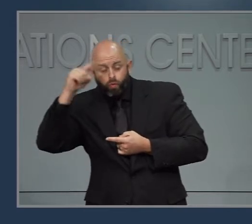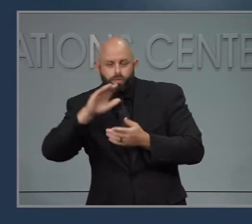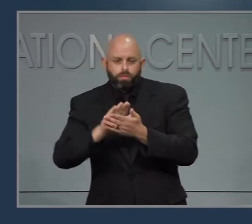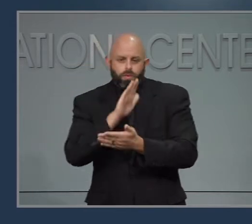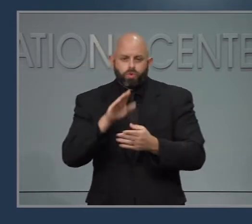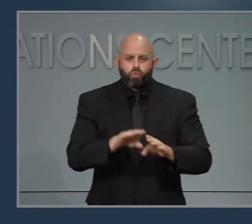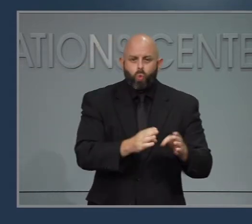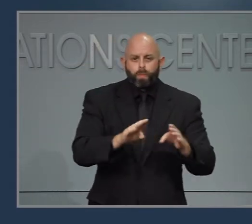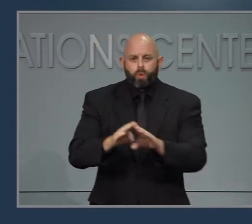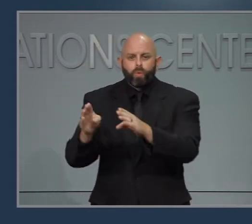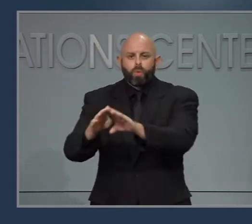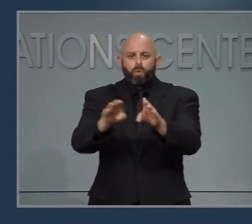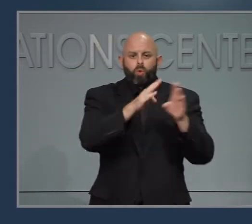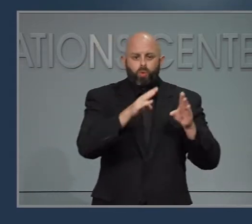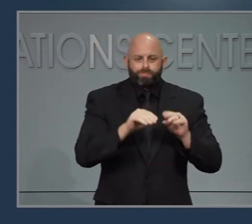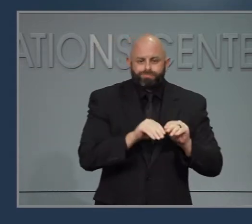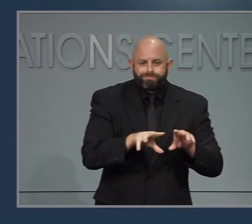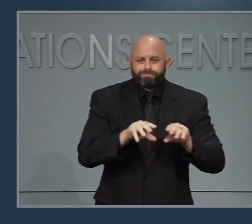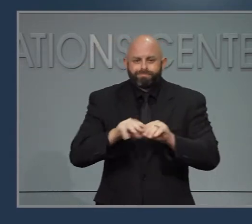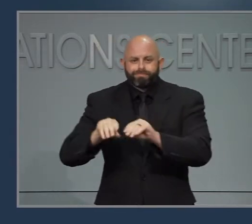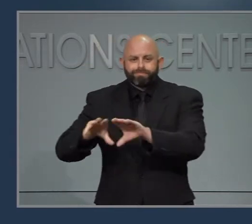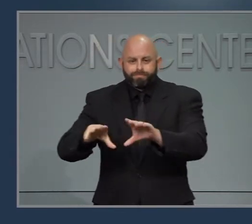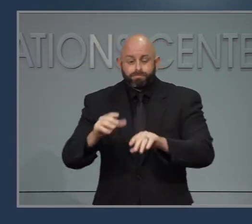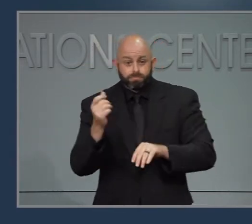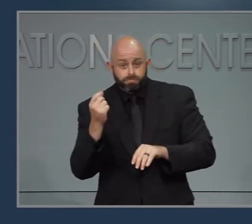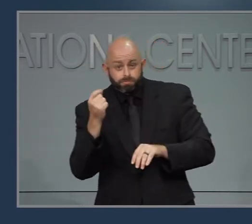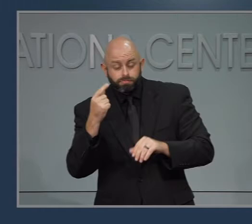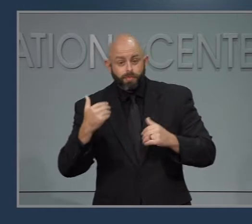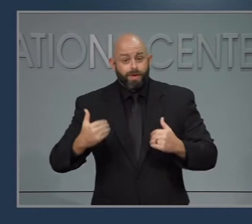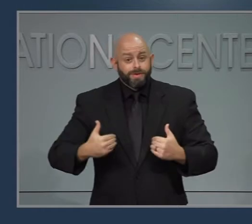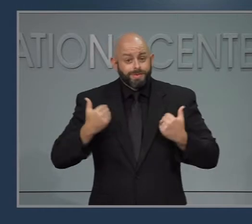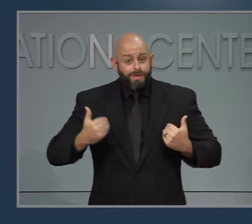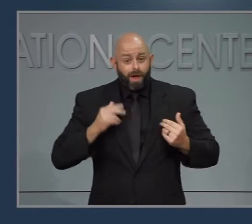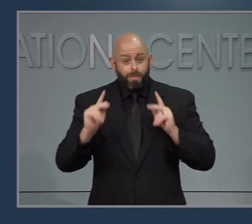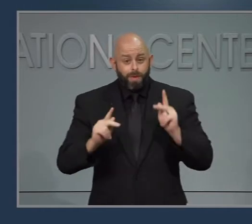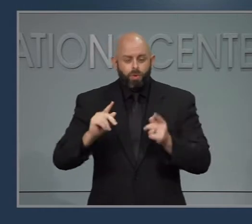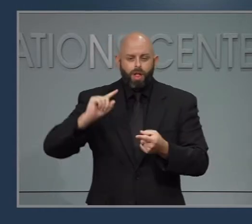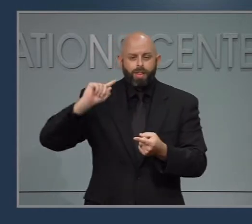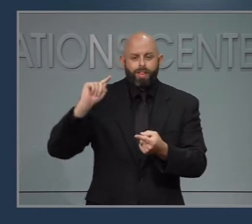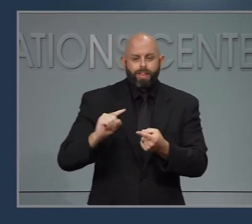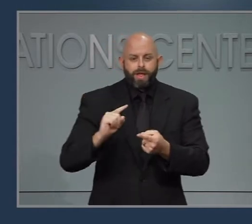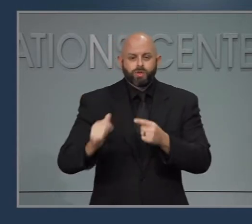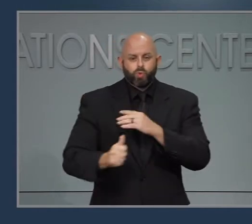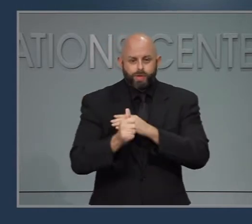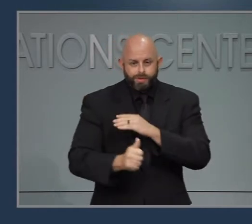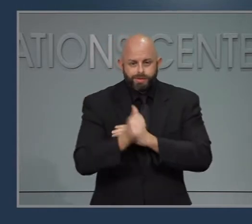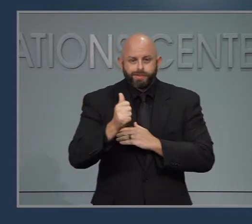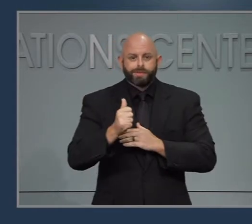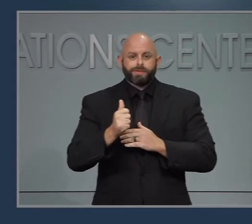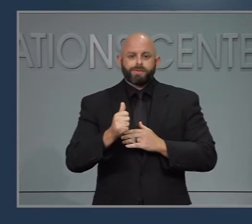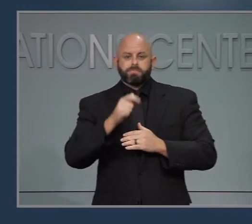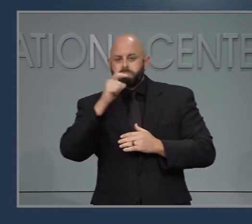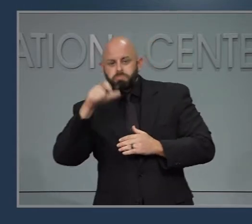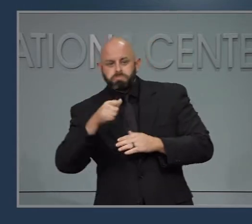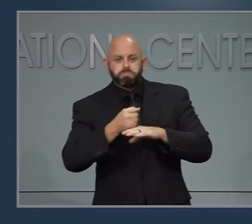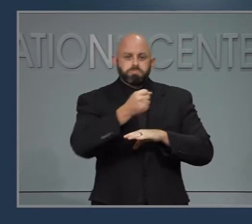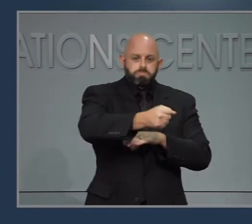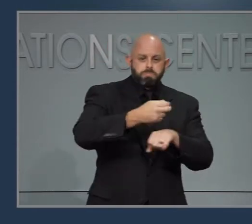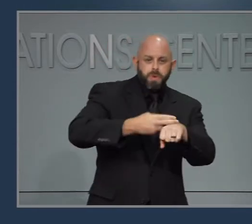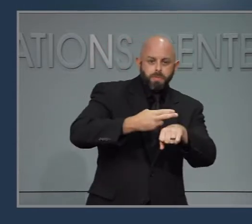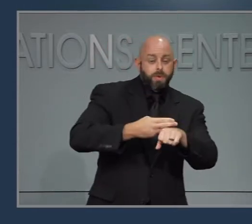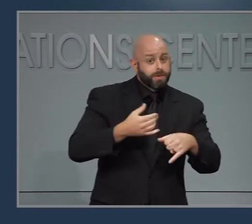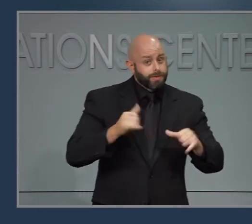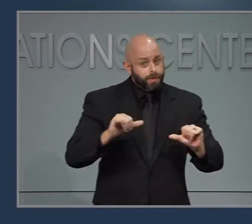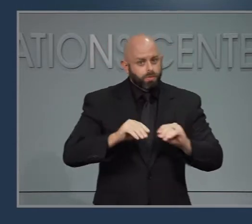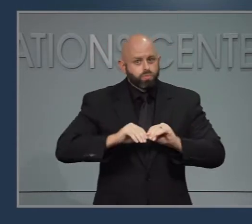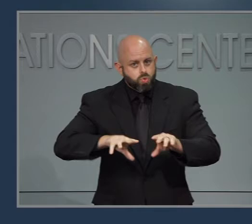cuando abrieron las universidades. Y mientras que los jóvenes tienen un menor riesgo de una enfermedad severa o de ir al hospital,